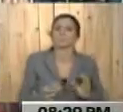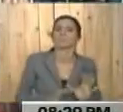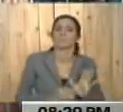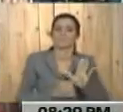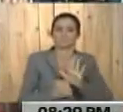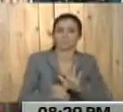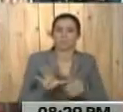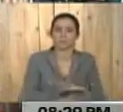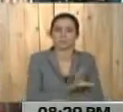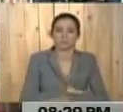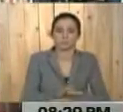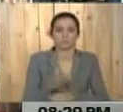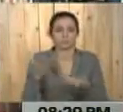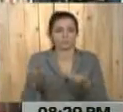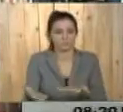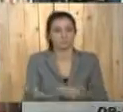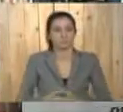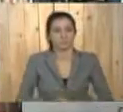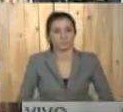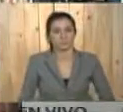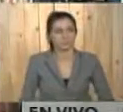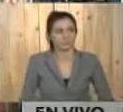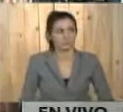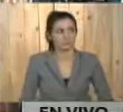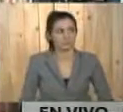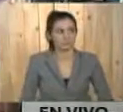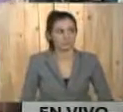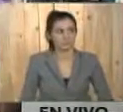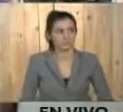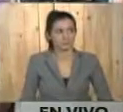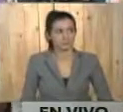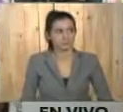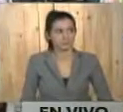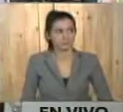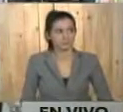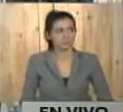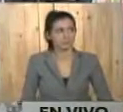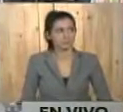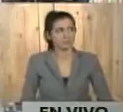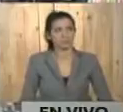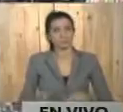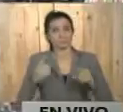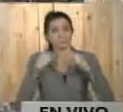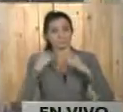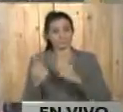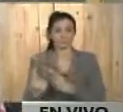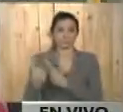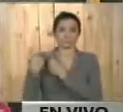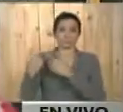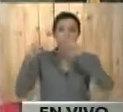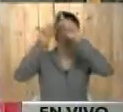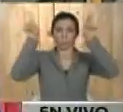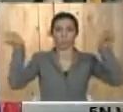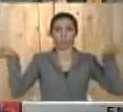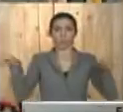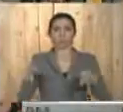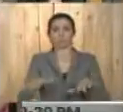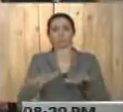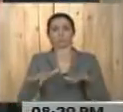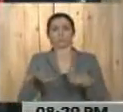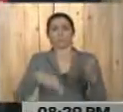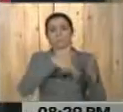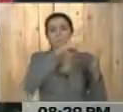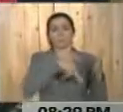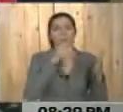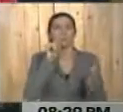traído hoy aquí, a este Salón Boyacá. Este es el Salón Boyacá. Tiene un cuadro extraordinario de un pintor venezolano, Gabriel